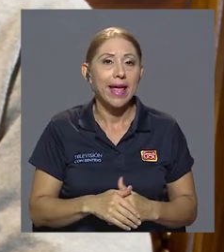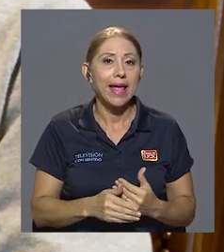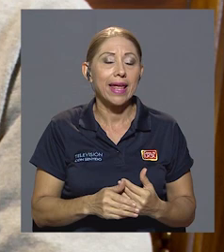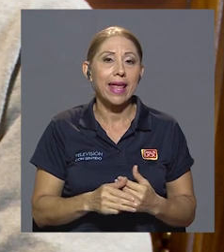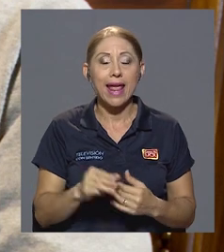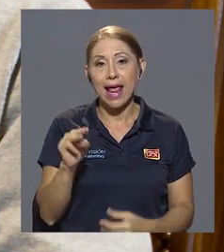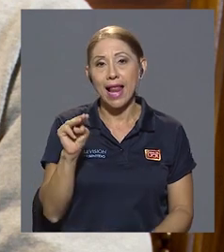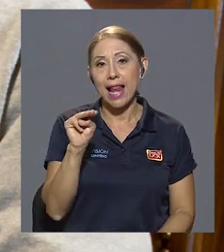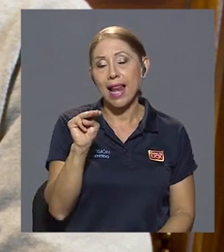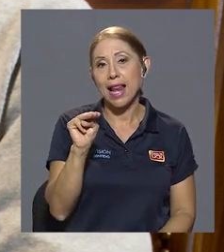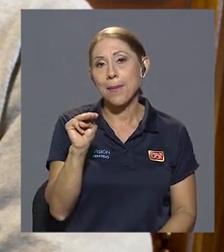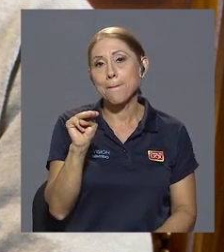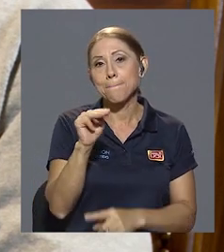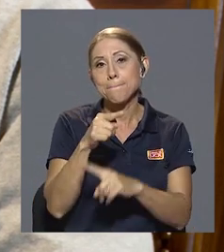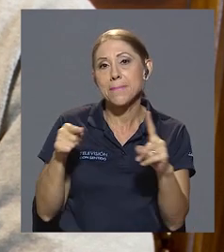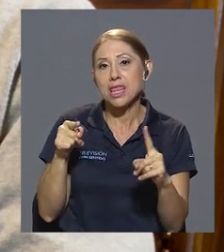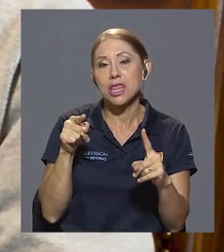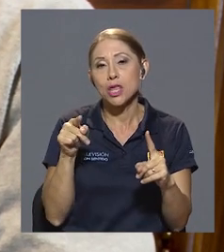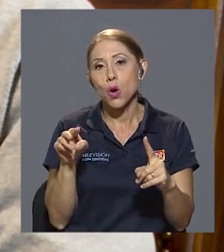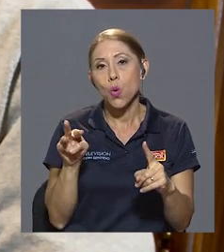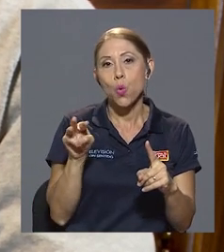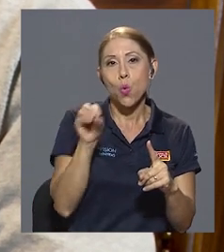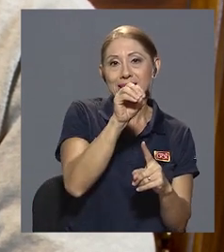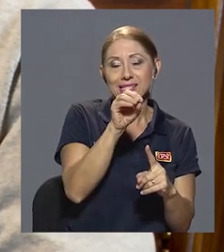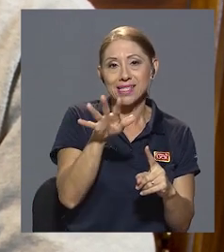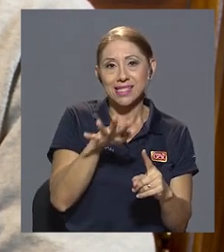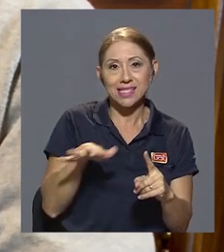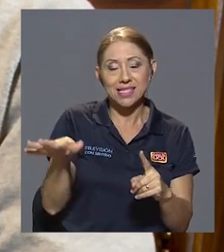el midwest o sea la parte